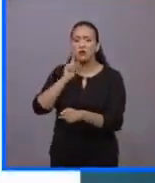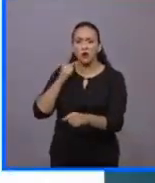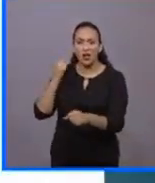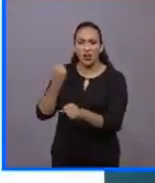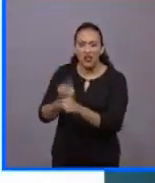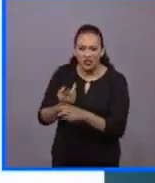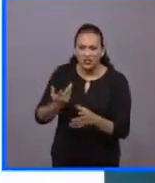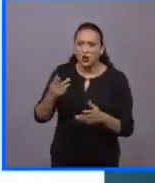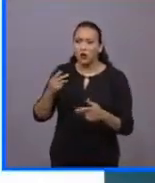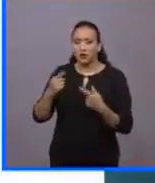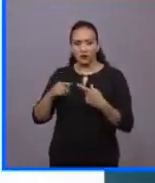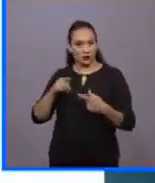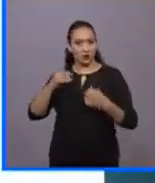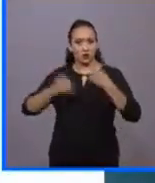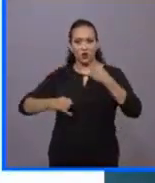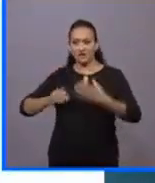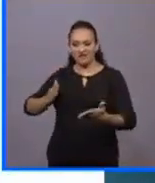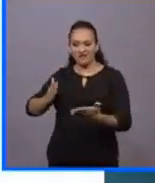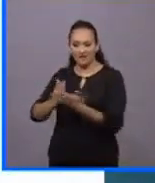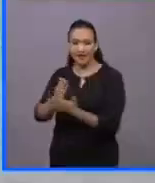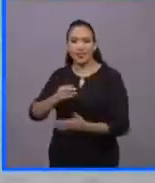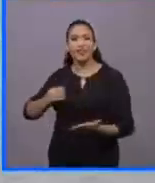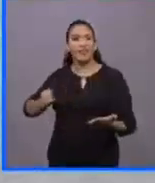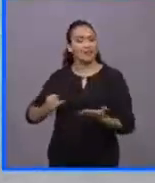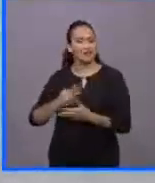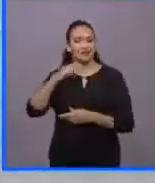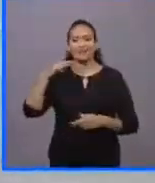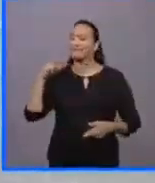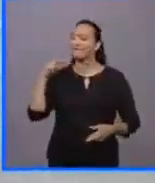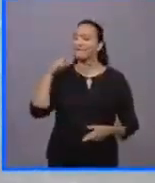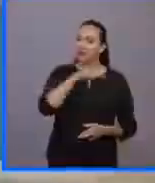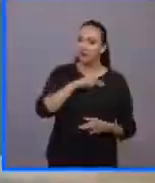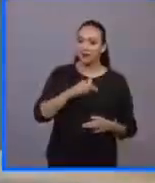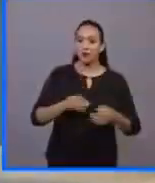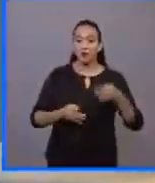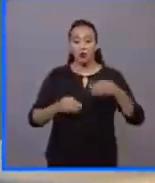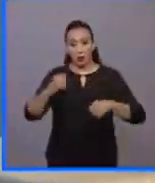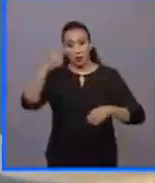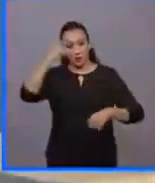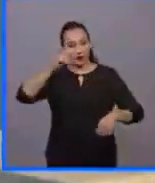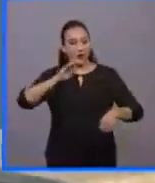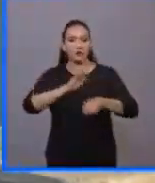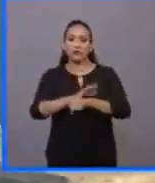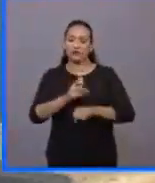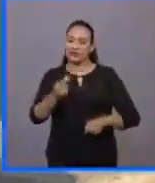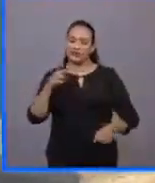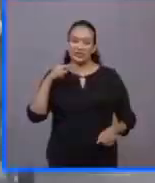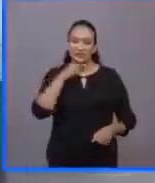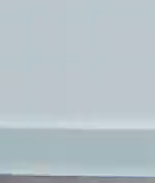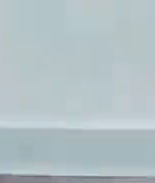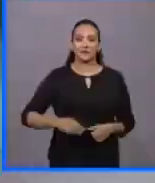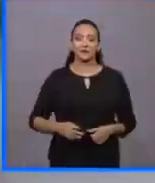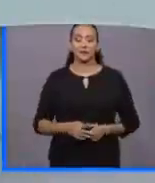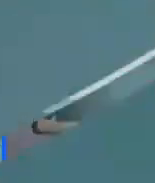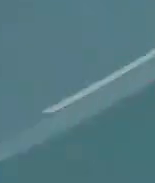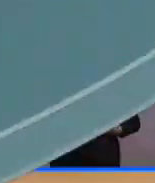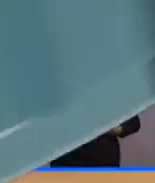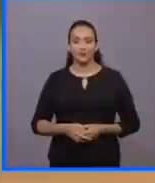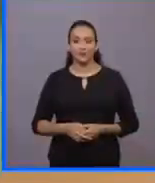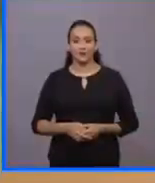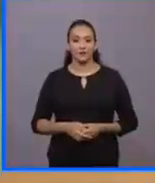impliquen factores de riesgo y vulnerabilidad de una forma integral y diferenciada.